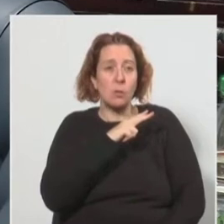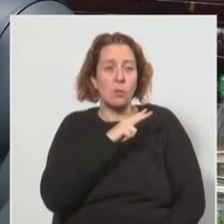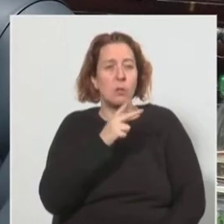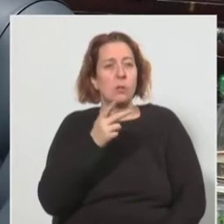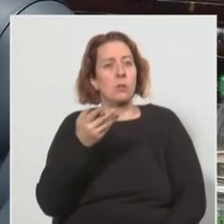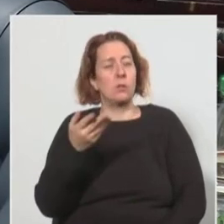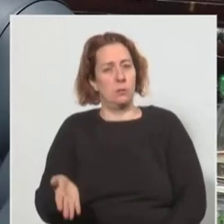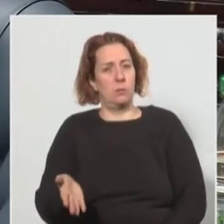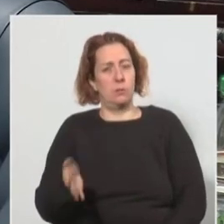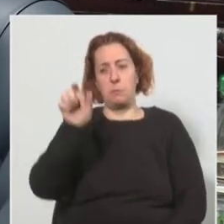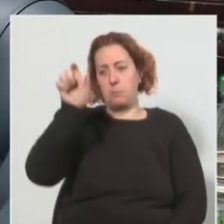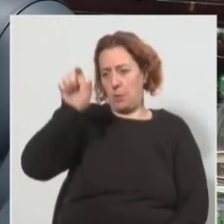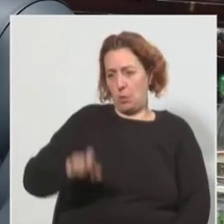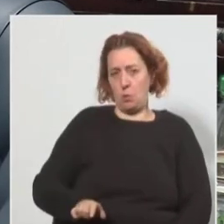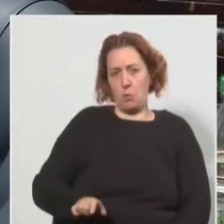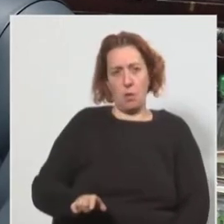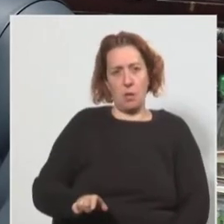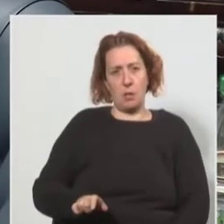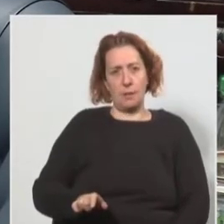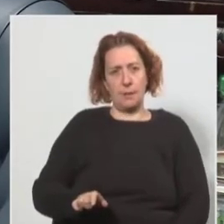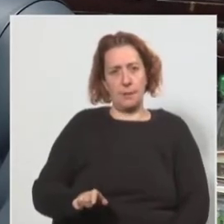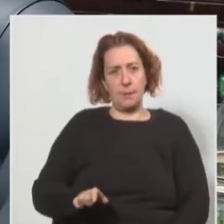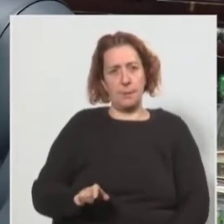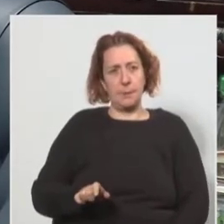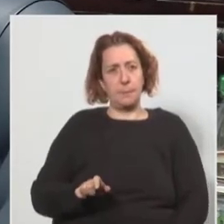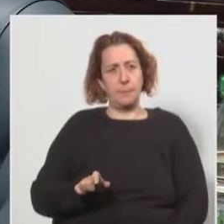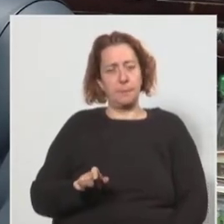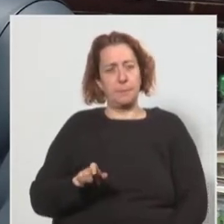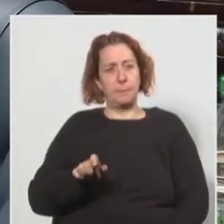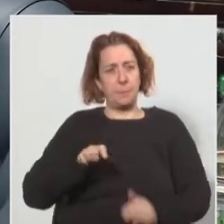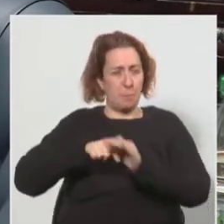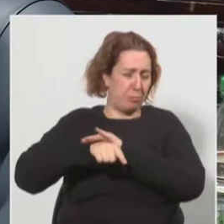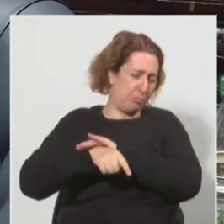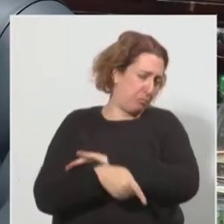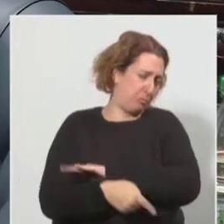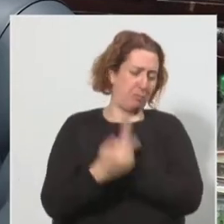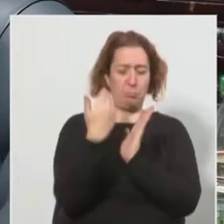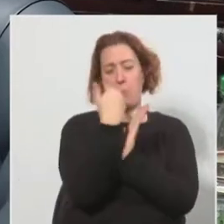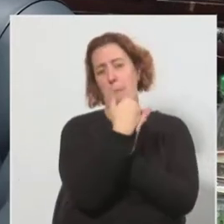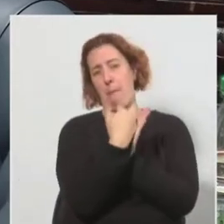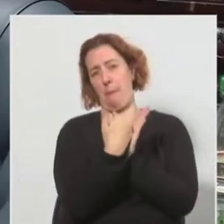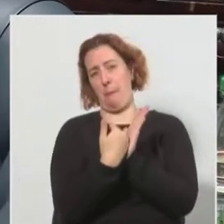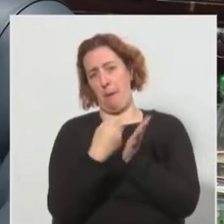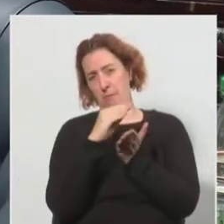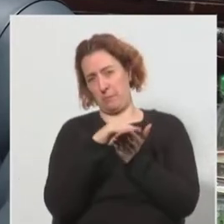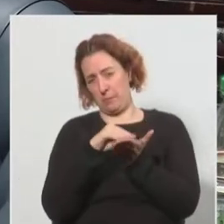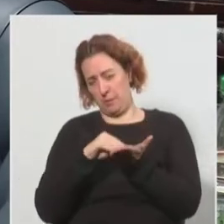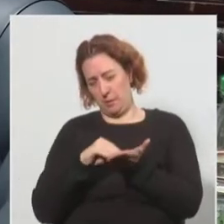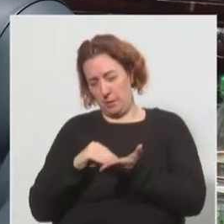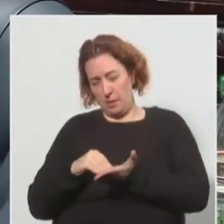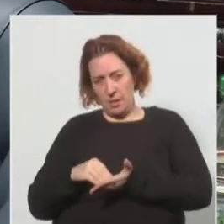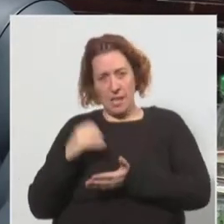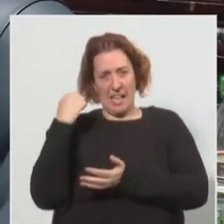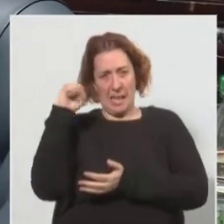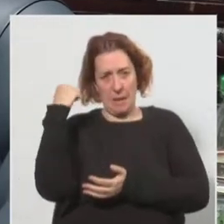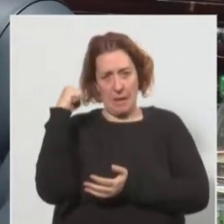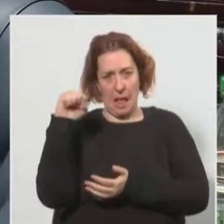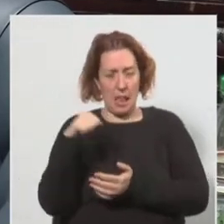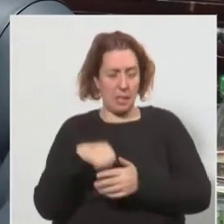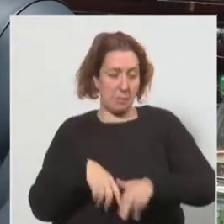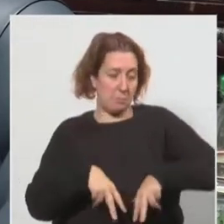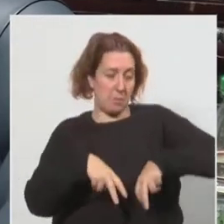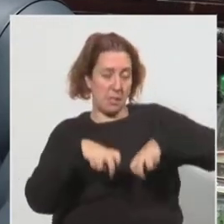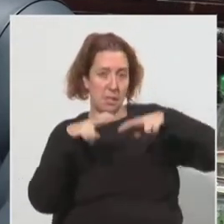O sea, persona con un profundo prontuario criminal que estaba siendo objeto de